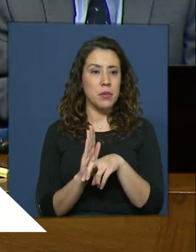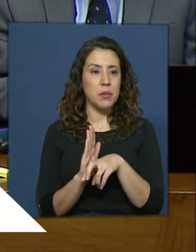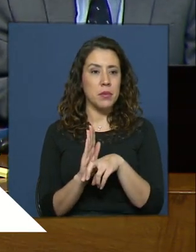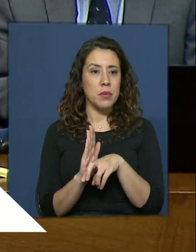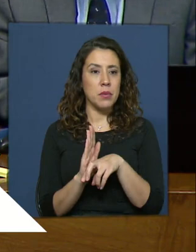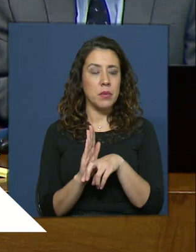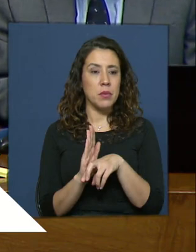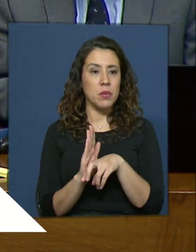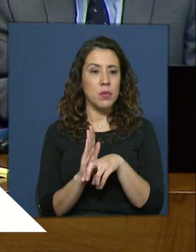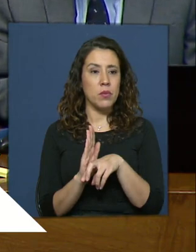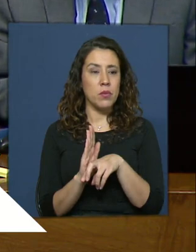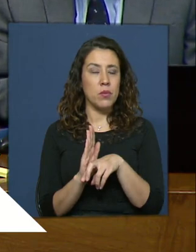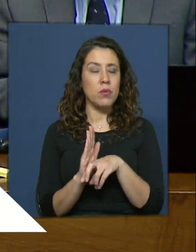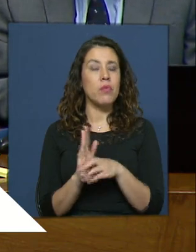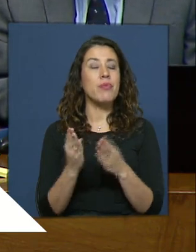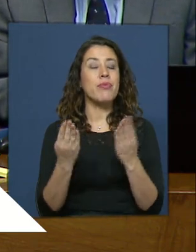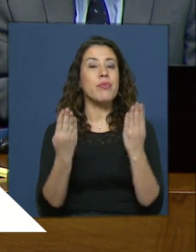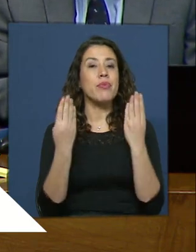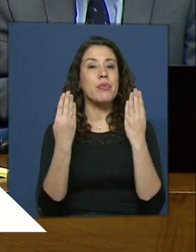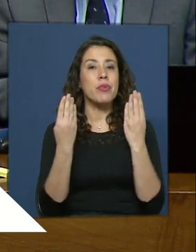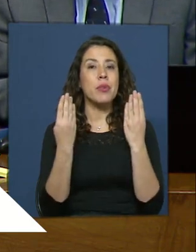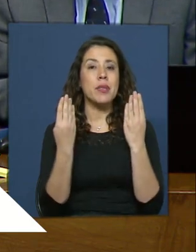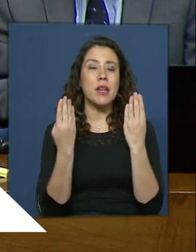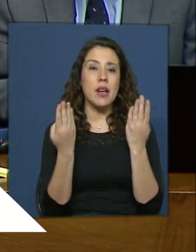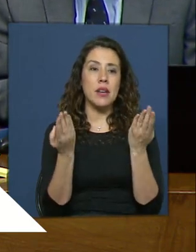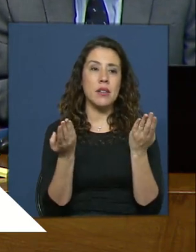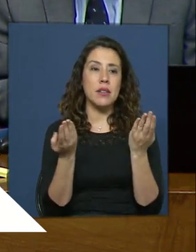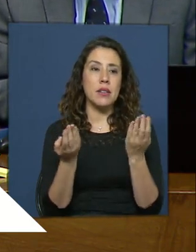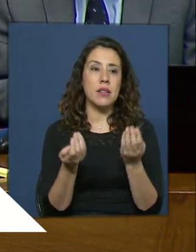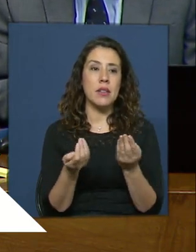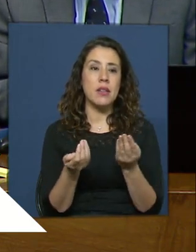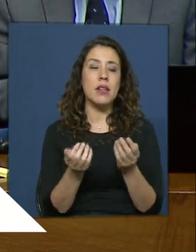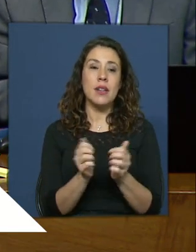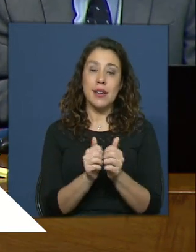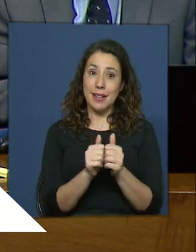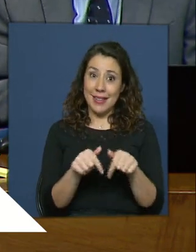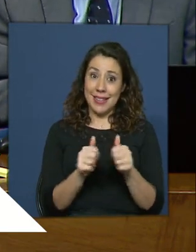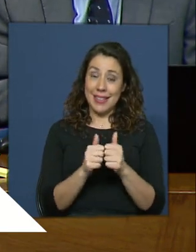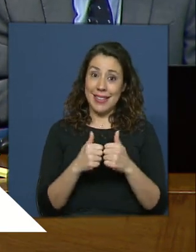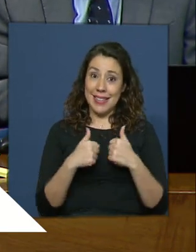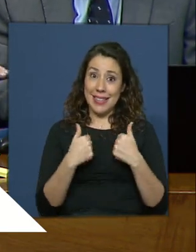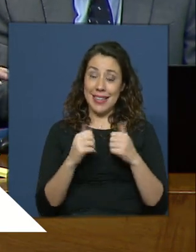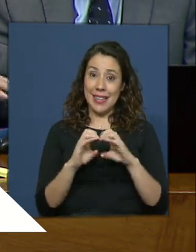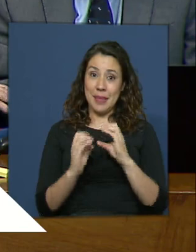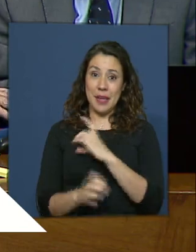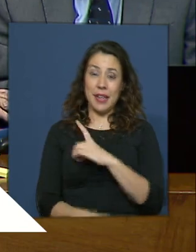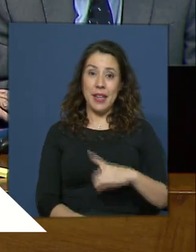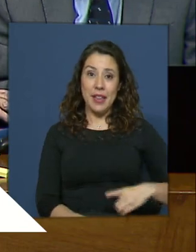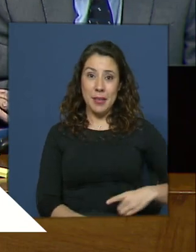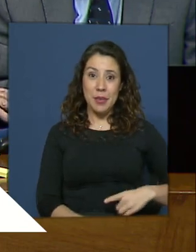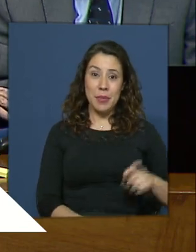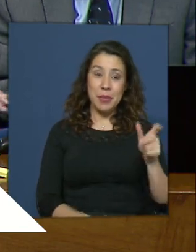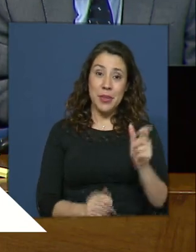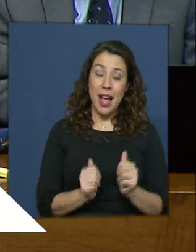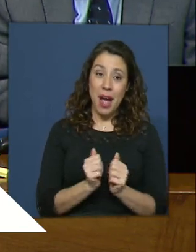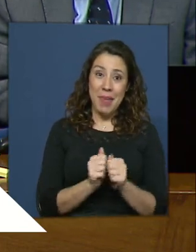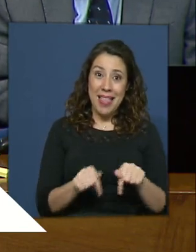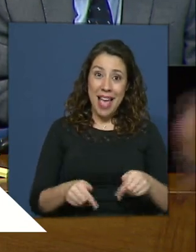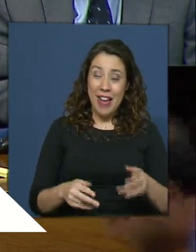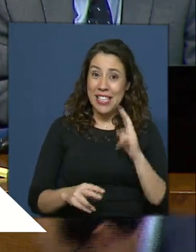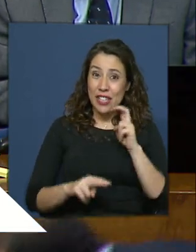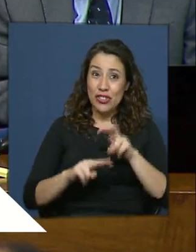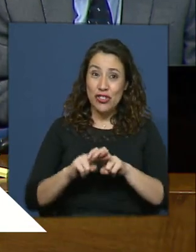hacer un cordial saludo de la mesa de la Cámara de Diputados y de quien nos acompaña en este minuto en la